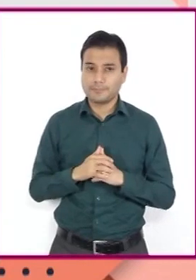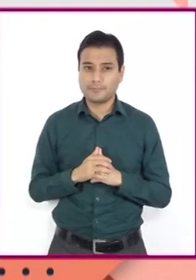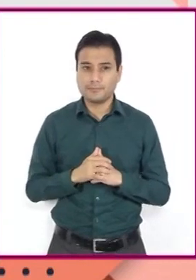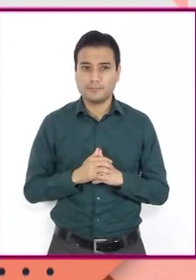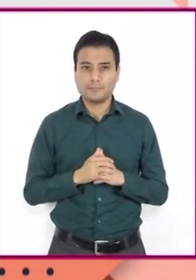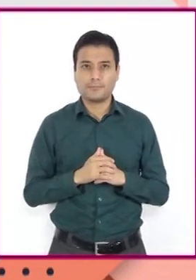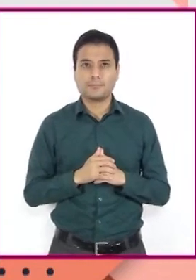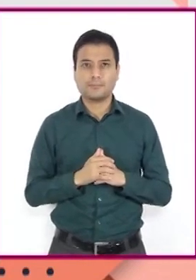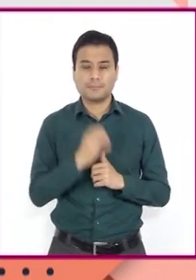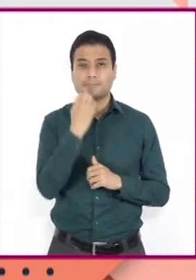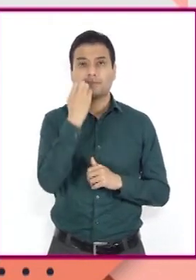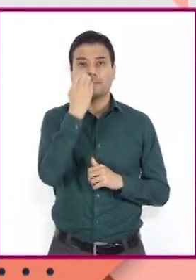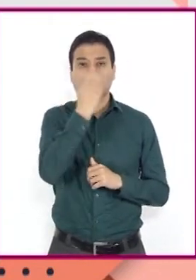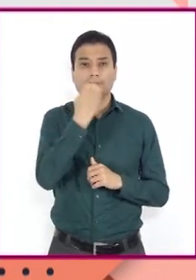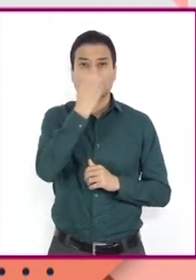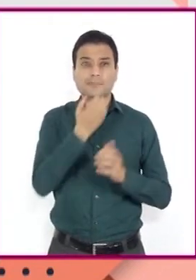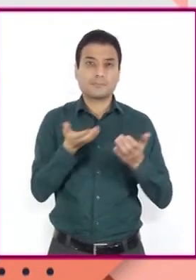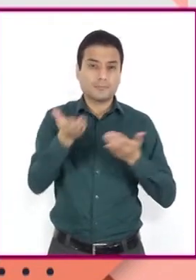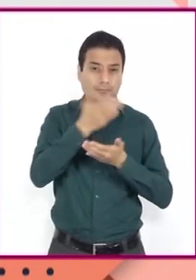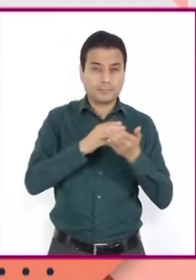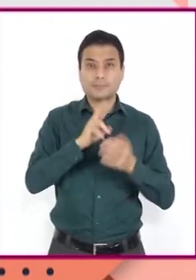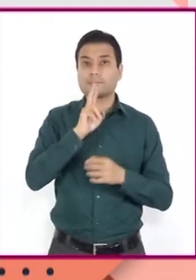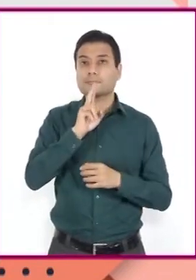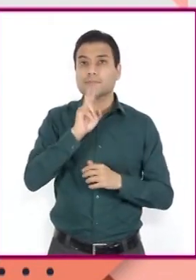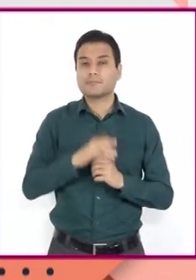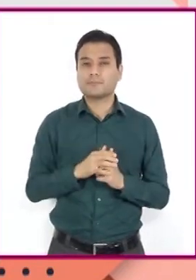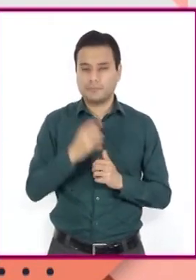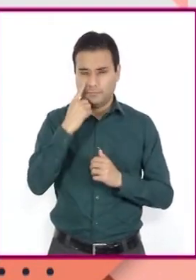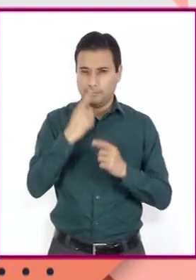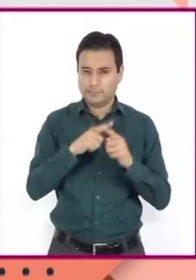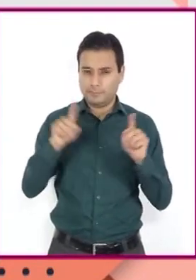mejorar la convivencia escolar es diferente a